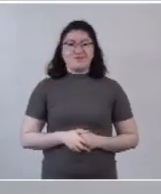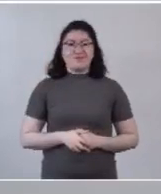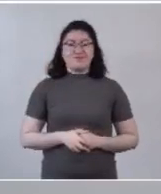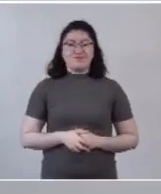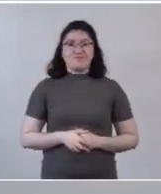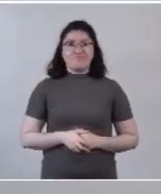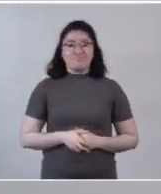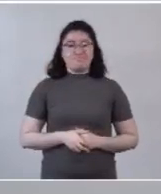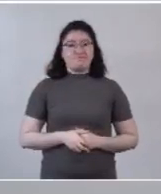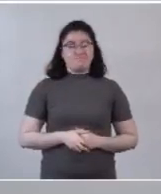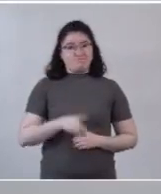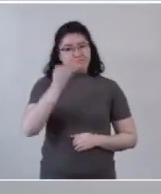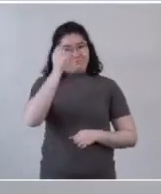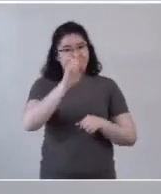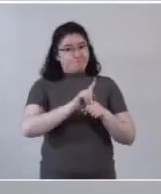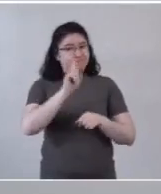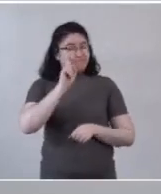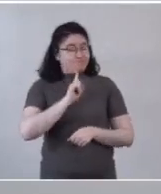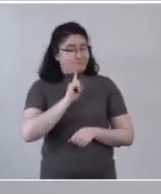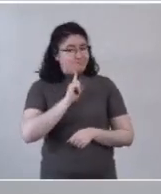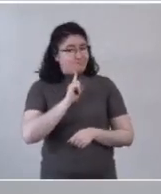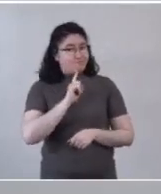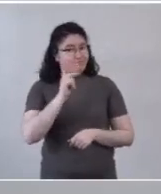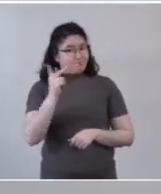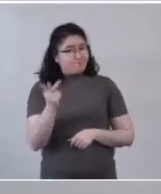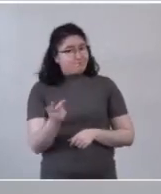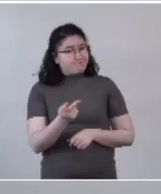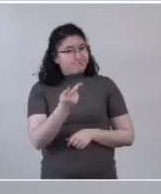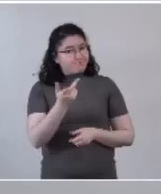Doctora, si me hace favor, por favor,